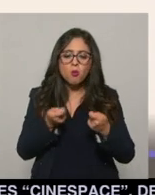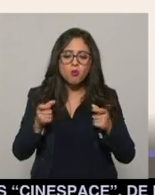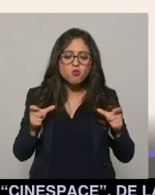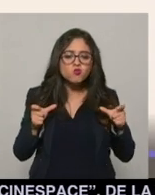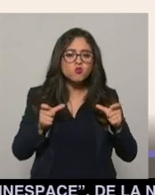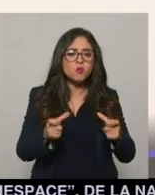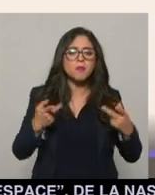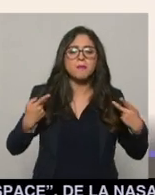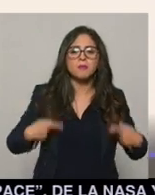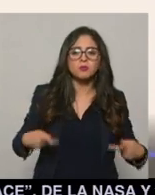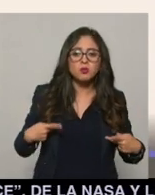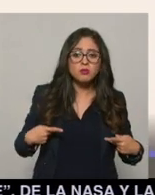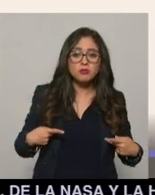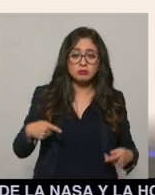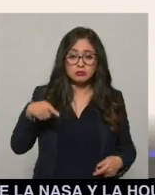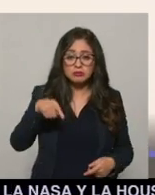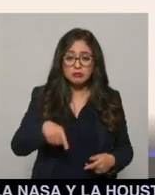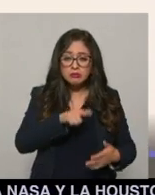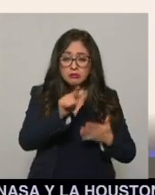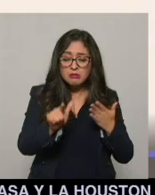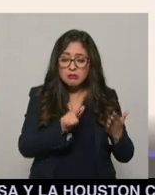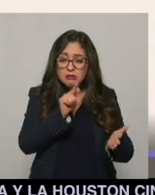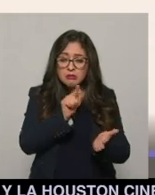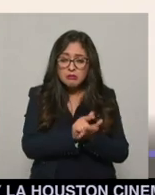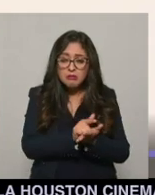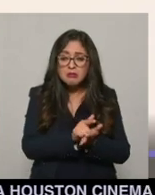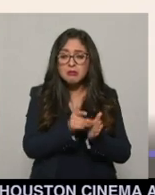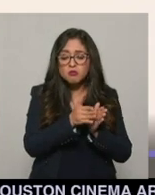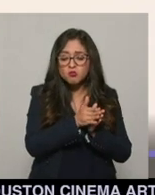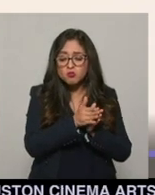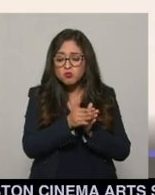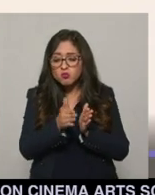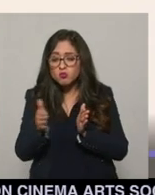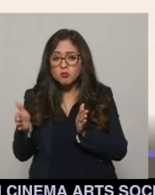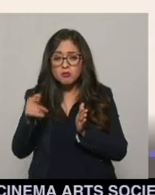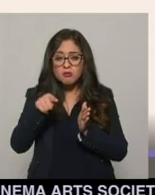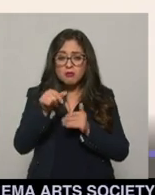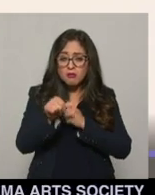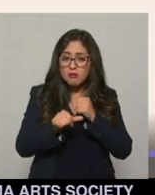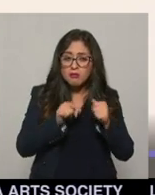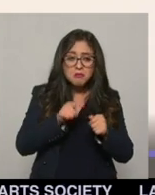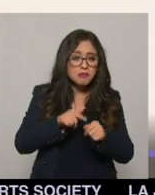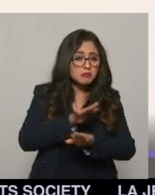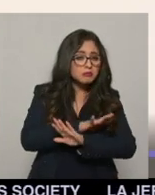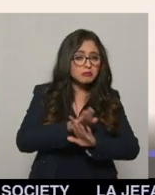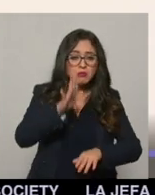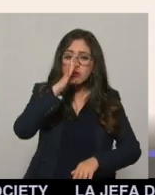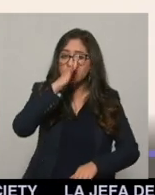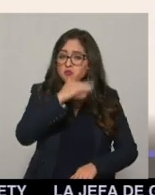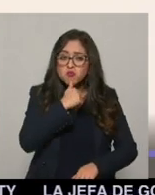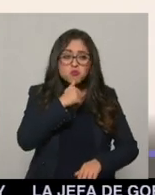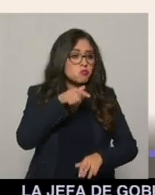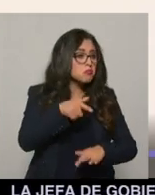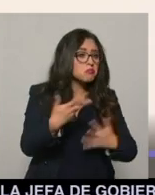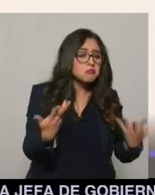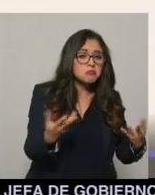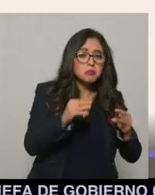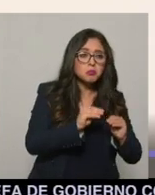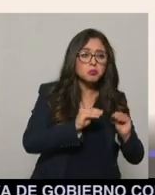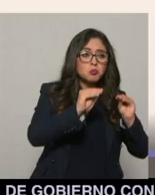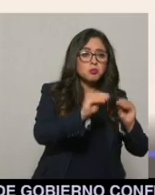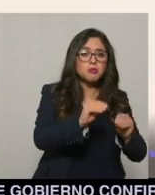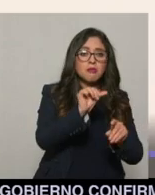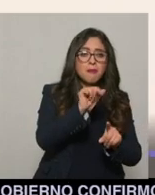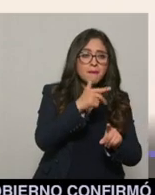personalidades, etcétera, etcétera, esta ley establece que en algunos de los casos, cuando estos animales ya no puedan ser reubicados en algún albergue, en